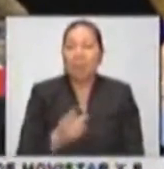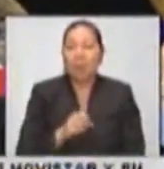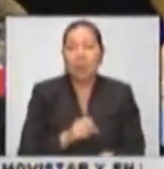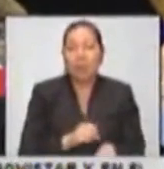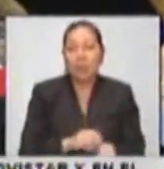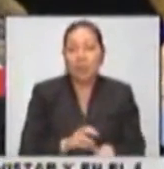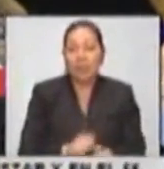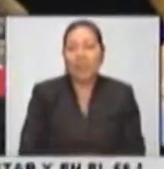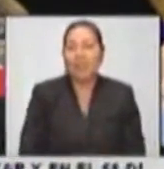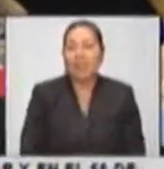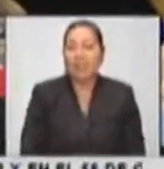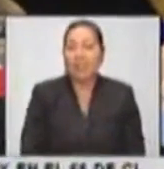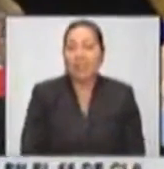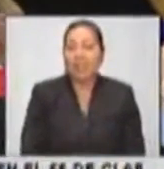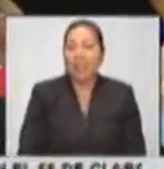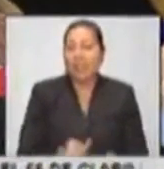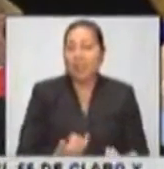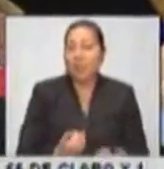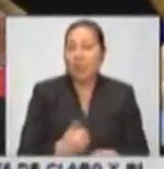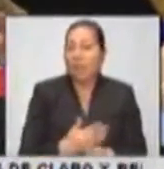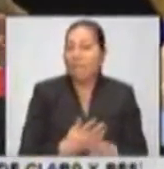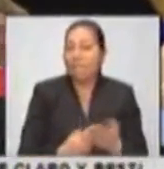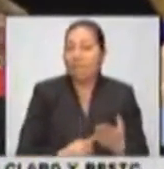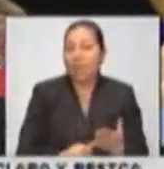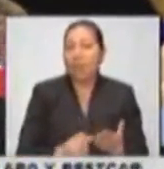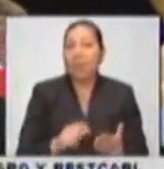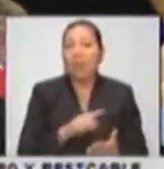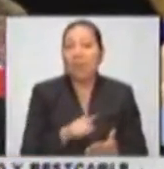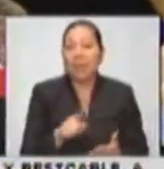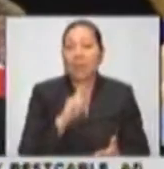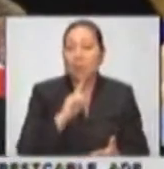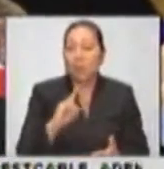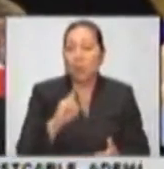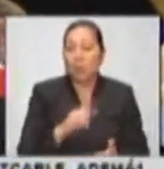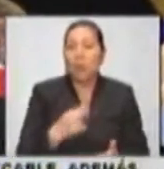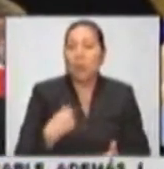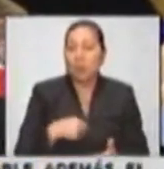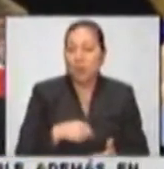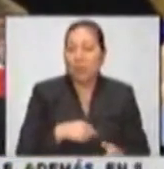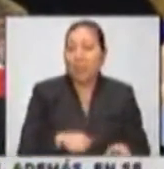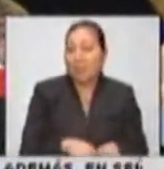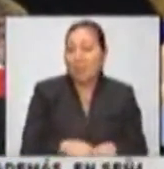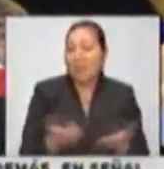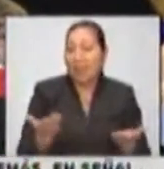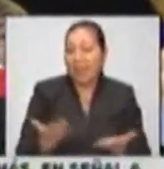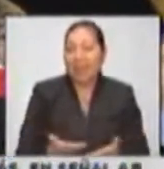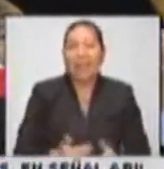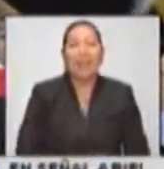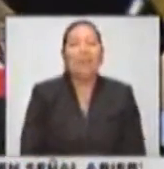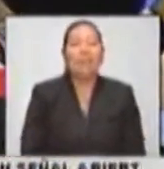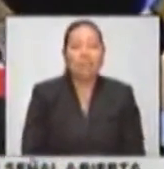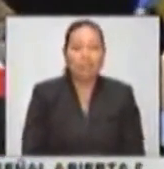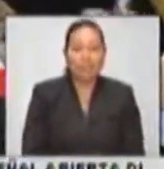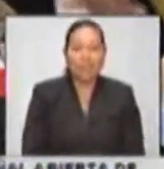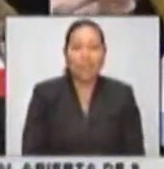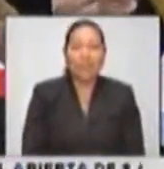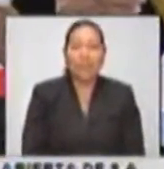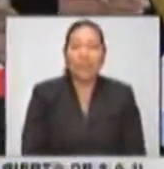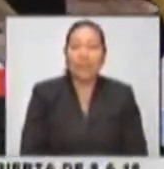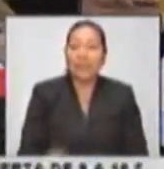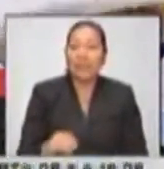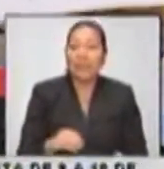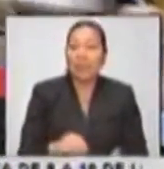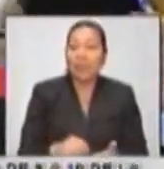consenso, ¿no? Y es un mecanismo que ellos usan, que nosotros también usamos acá. Siguiente. Y entonces, la